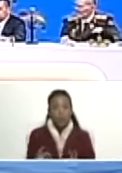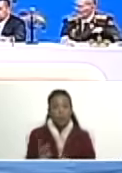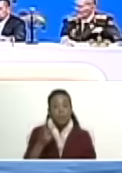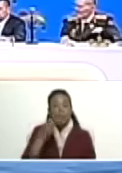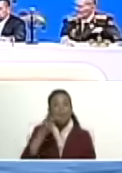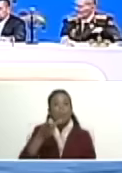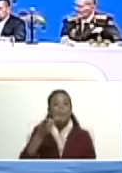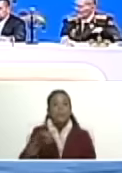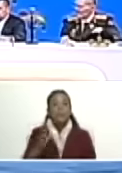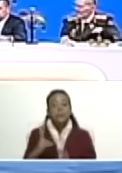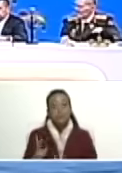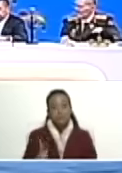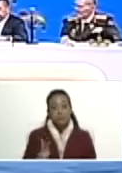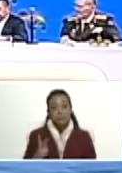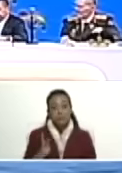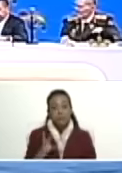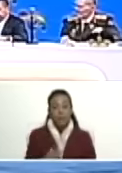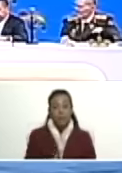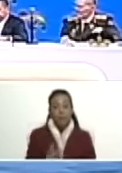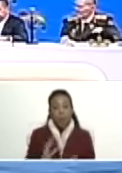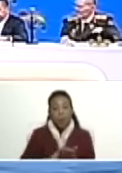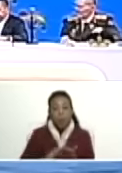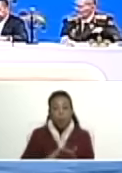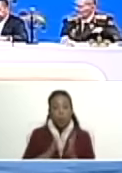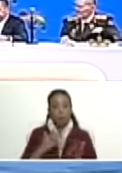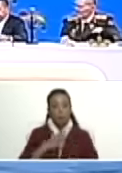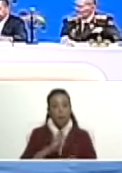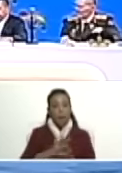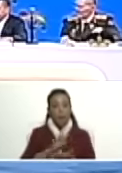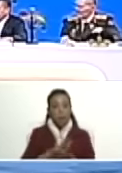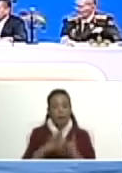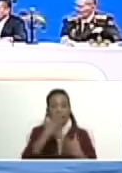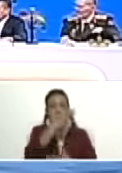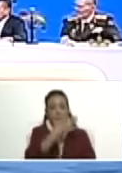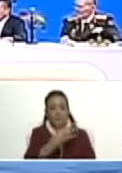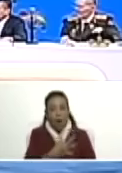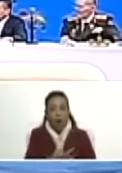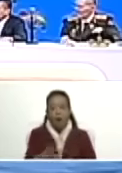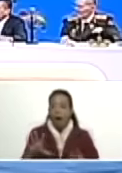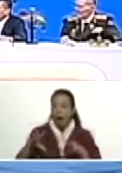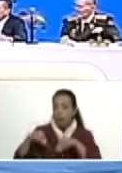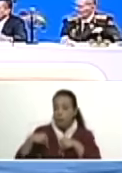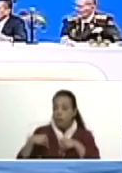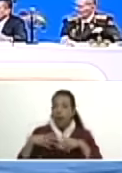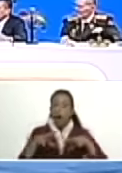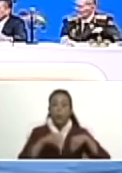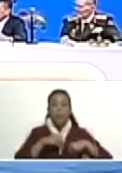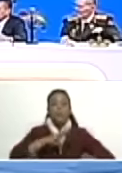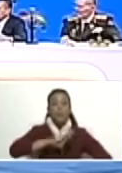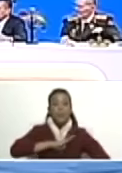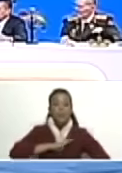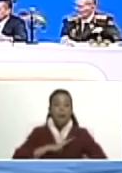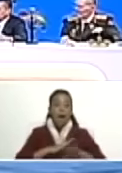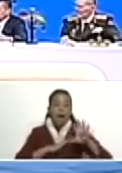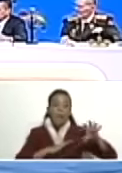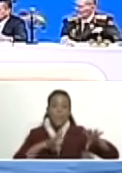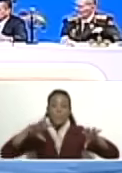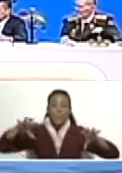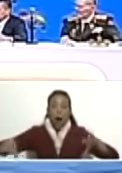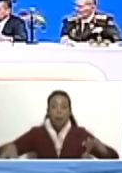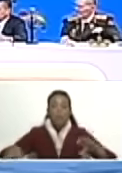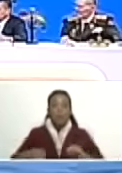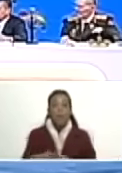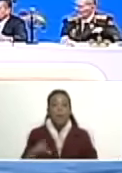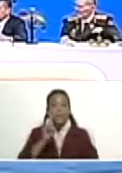fundamentales para que se busque una solución práctica, aceptable y satisfactoria.